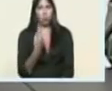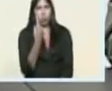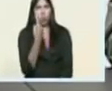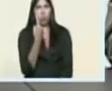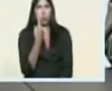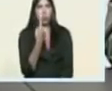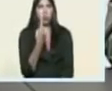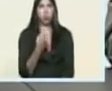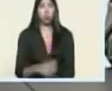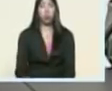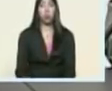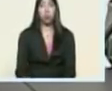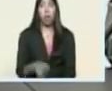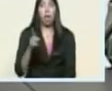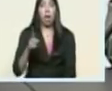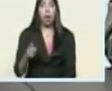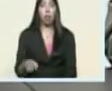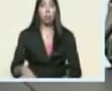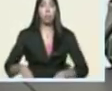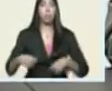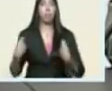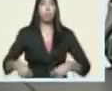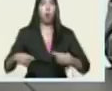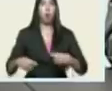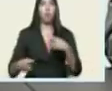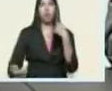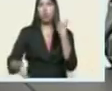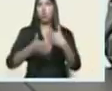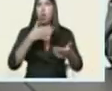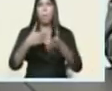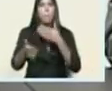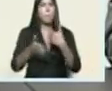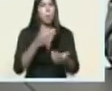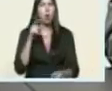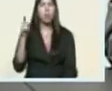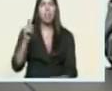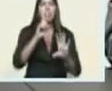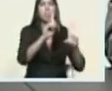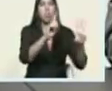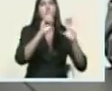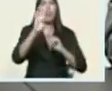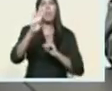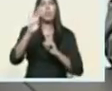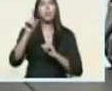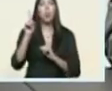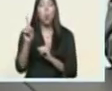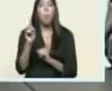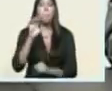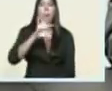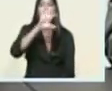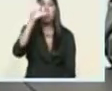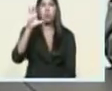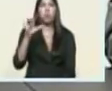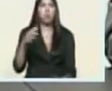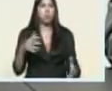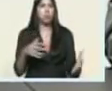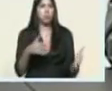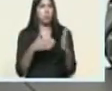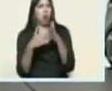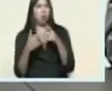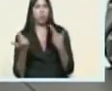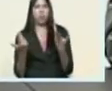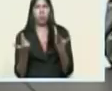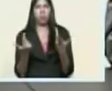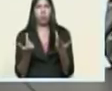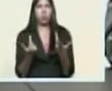Ha tenido el tupé, la embajadora, de decir que no le importa la votación de 191 países. Que eso no sirve para